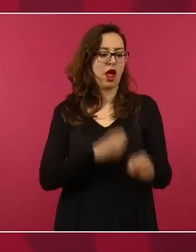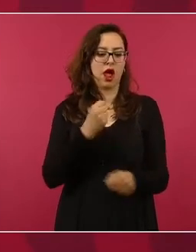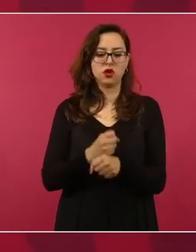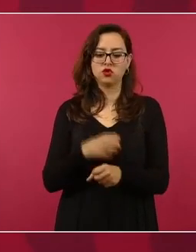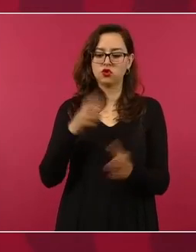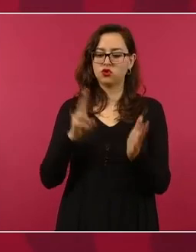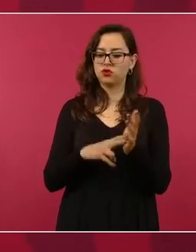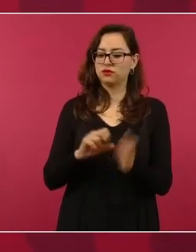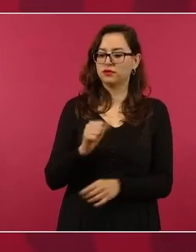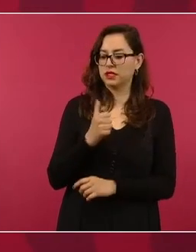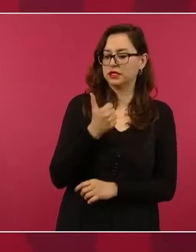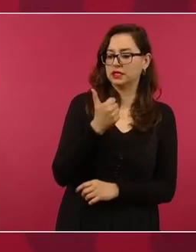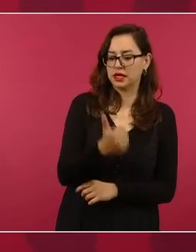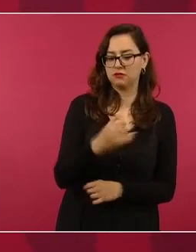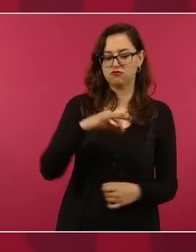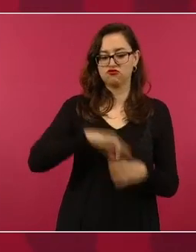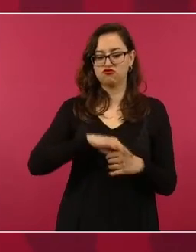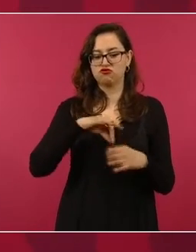2006,